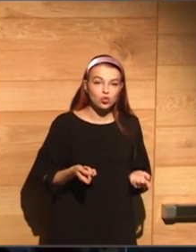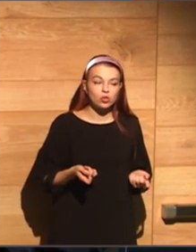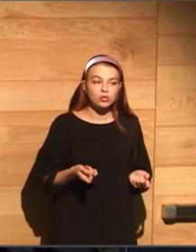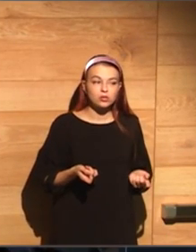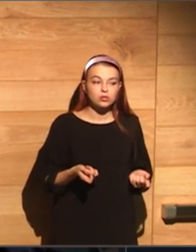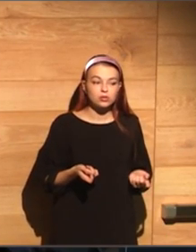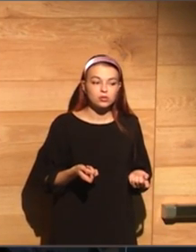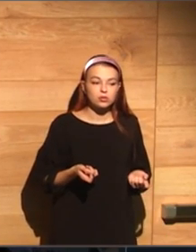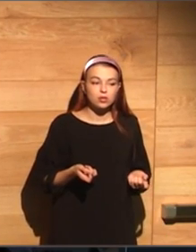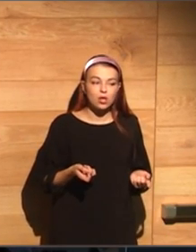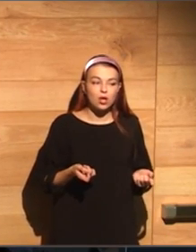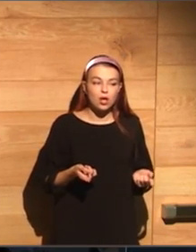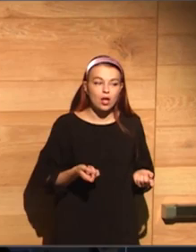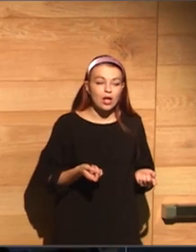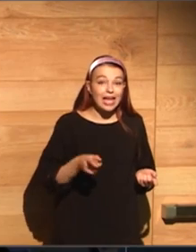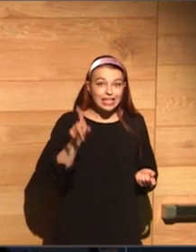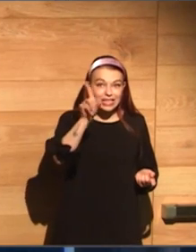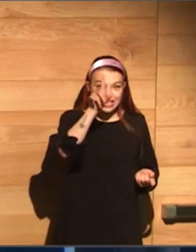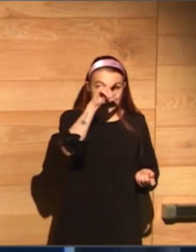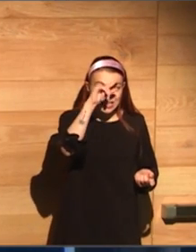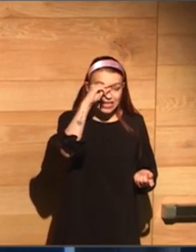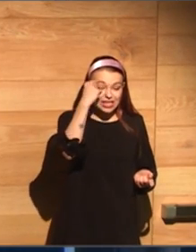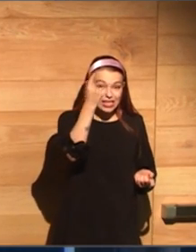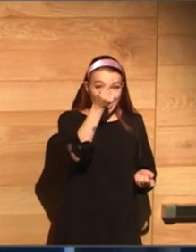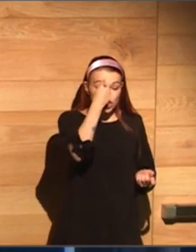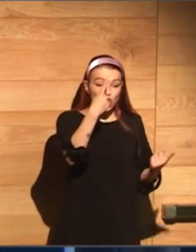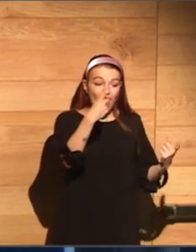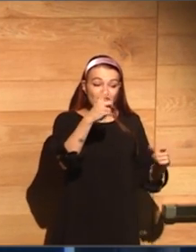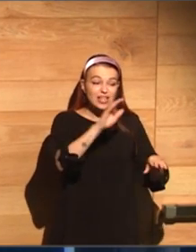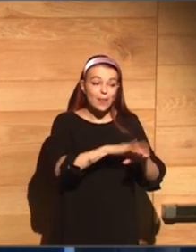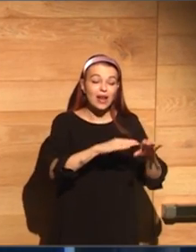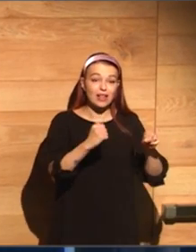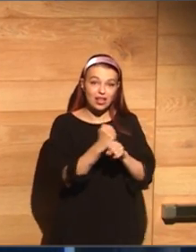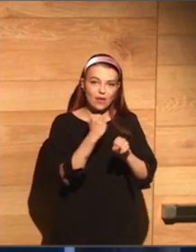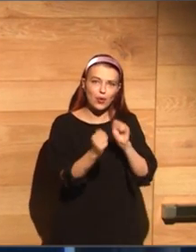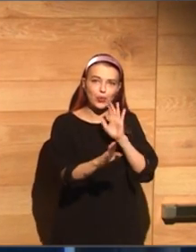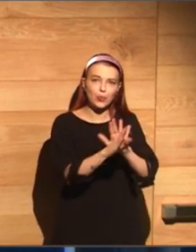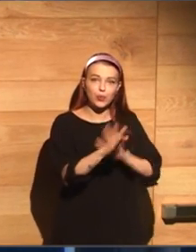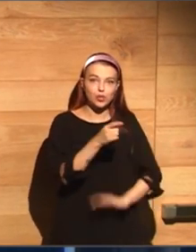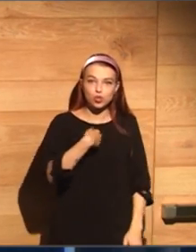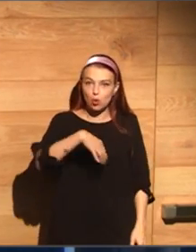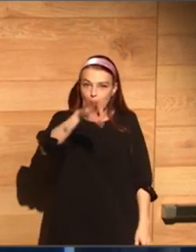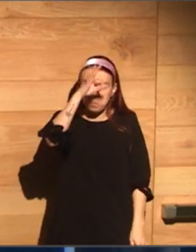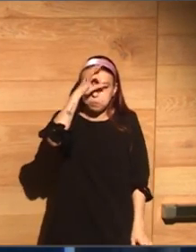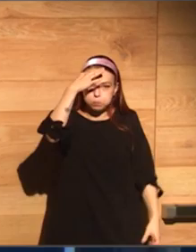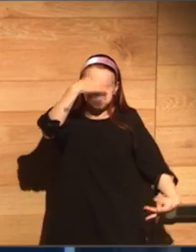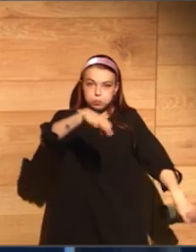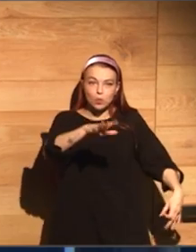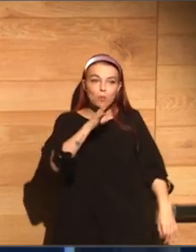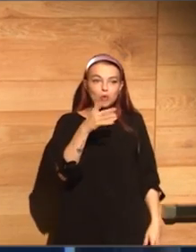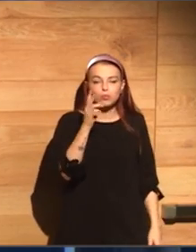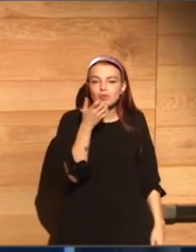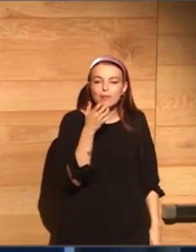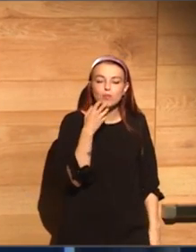la enorme cantidad de talento que hay que tener para sostener ese trabajo desde la dirección. Sí. Porque a lo mejor te pone un plano